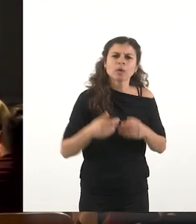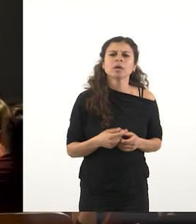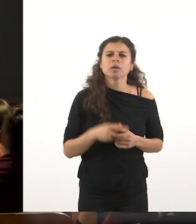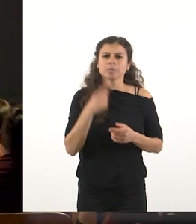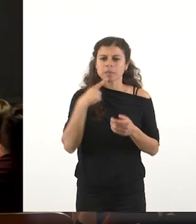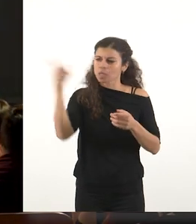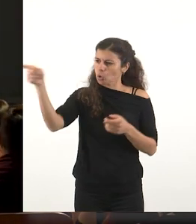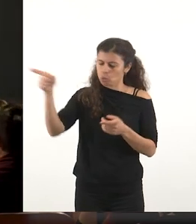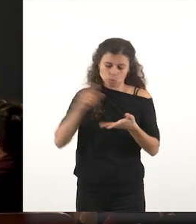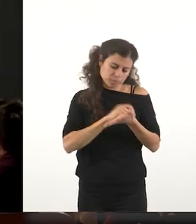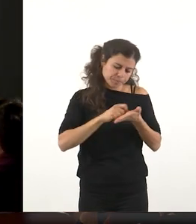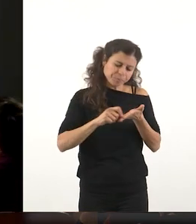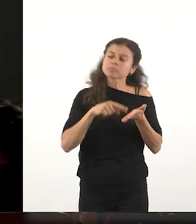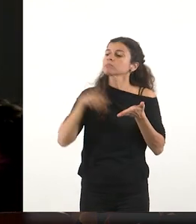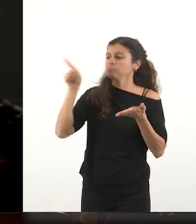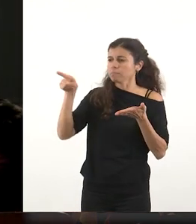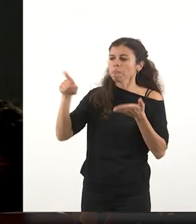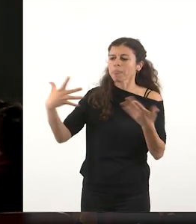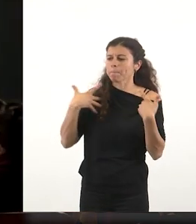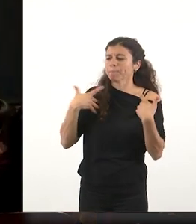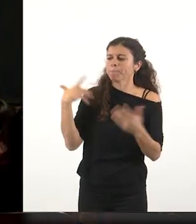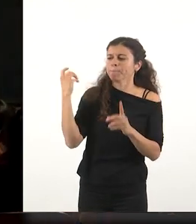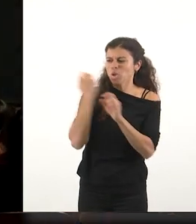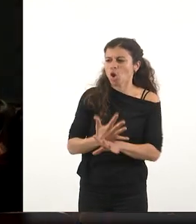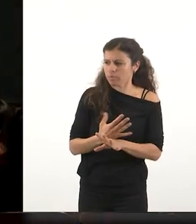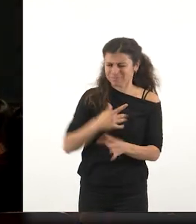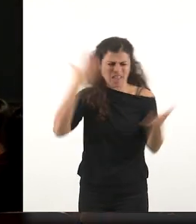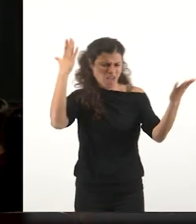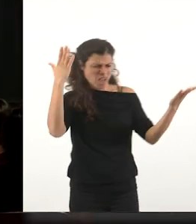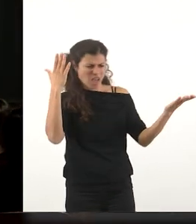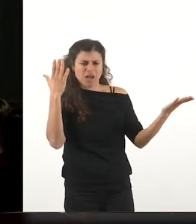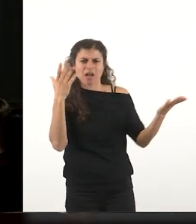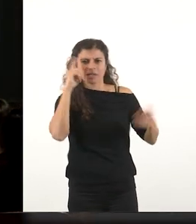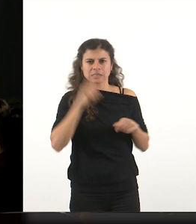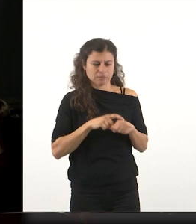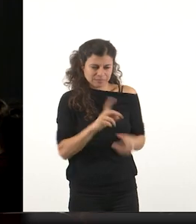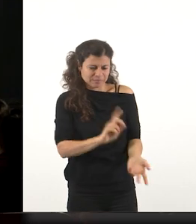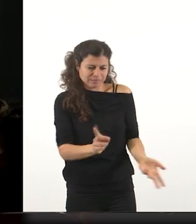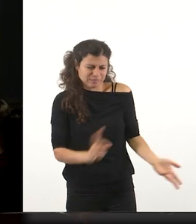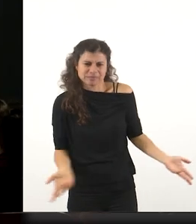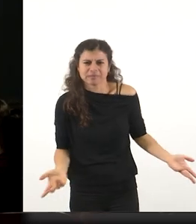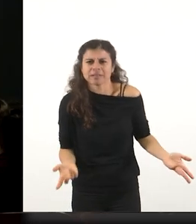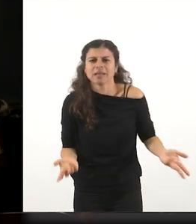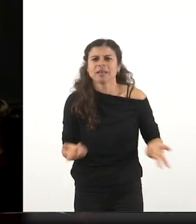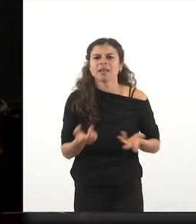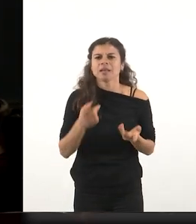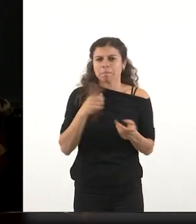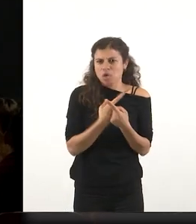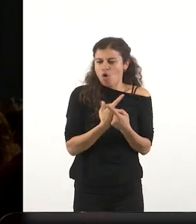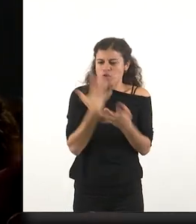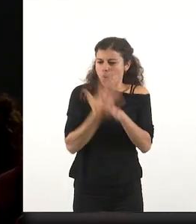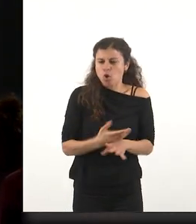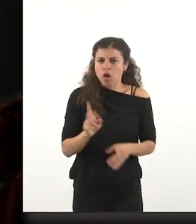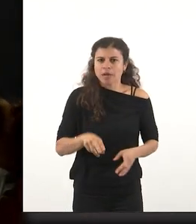una violación. Digo, tú eras gilipollas, Mari Carmen. ¿Cómo va a violar a mi novio, hija? Hija, que era mi novia, mejor me presione un poco, hija, para eso era violar. Y me dice